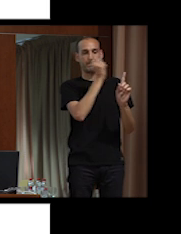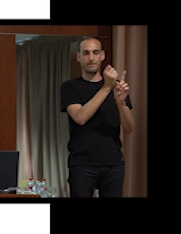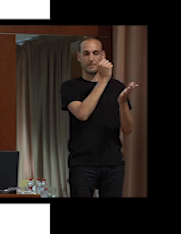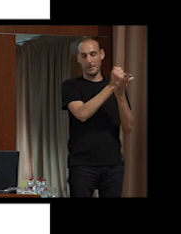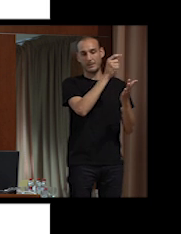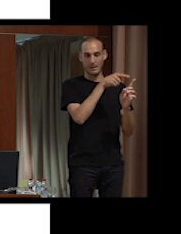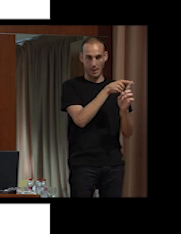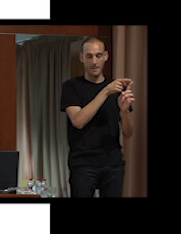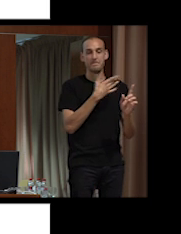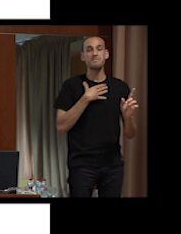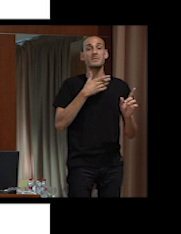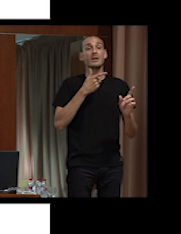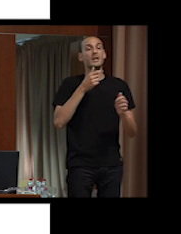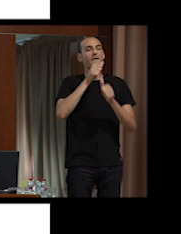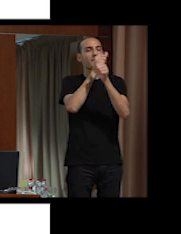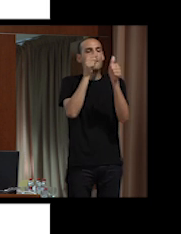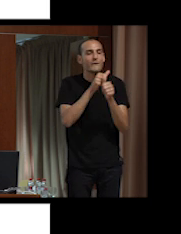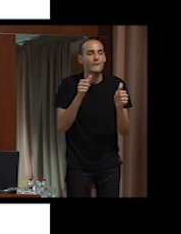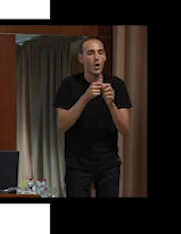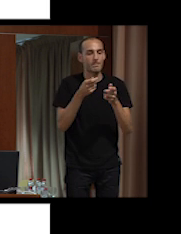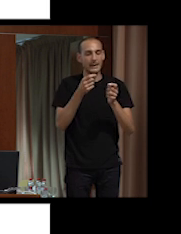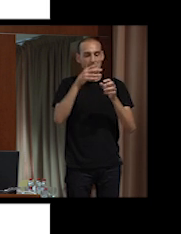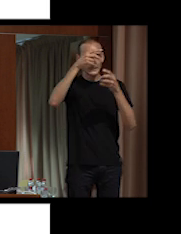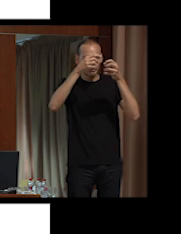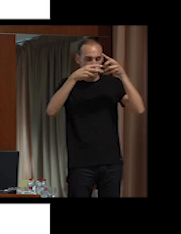cómo está formada, se ha secuenciado, y en un futuro